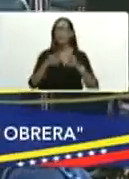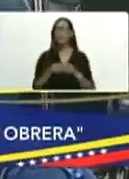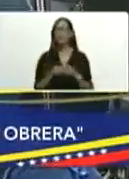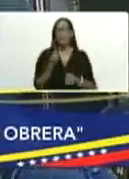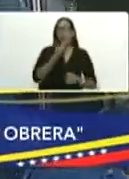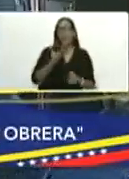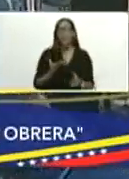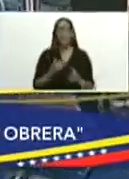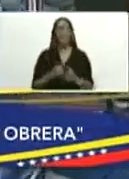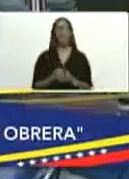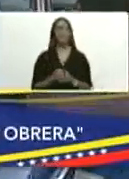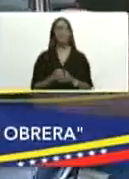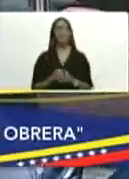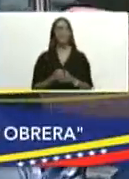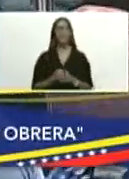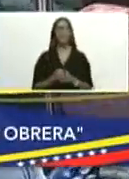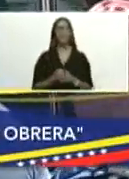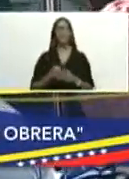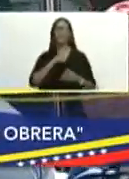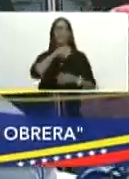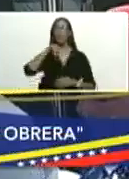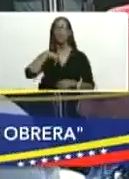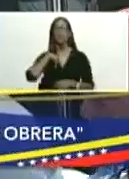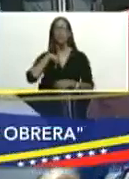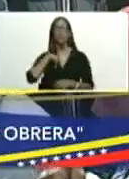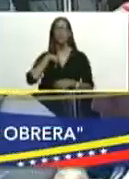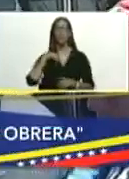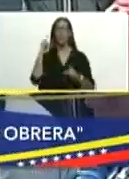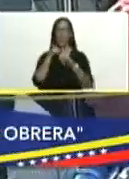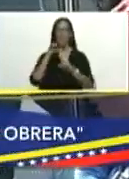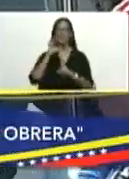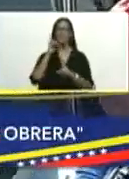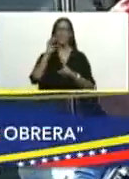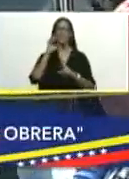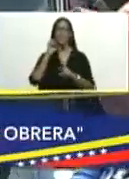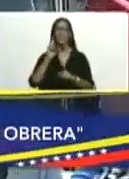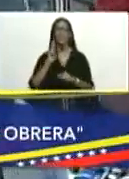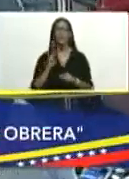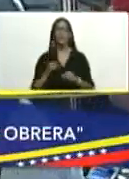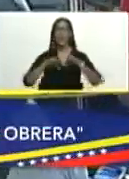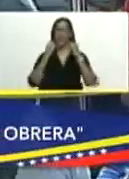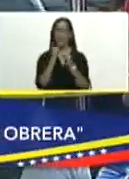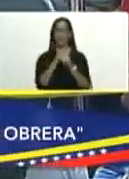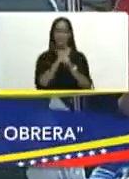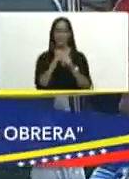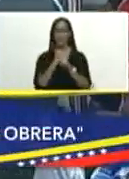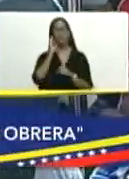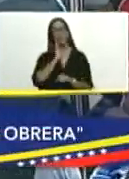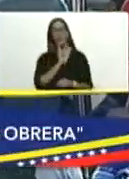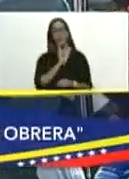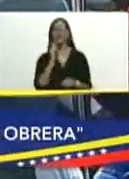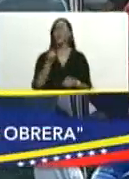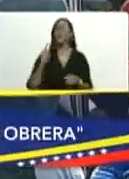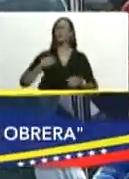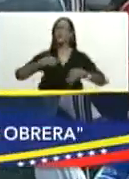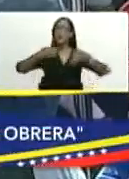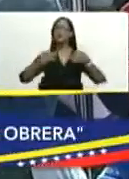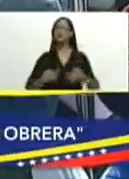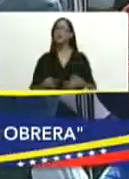Este nosotros desde sidor o desde la clase Obrera de guayana como como tiene que ser